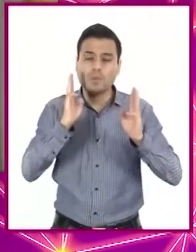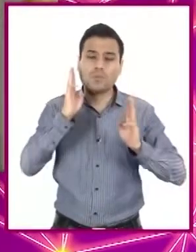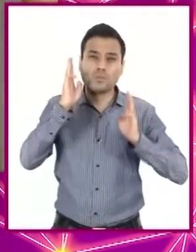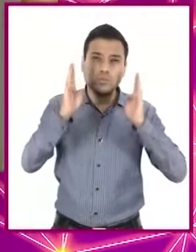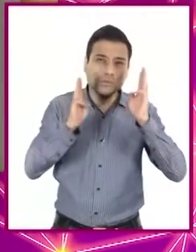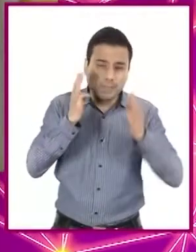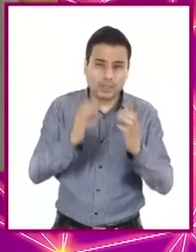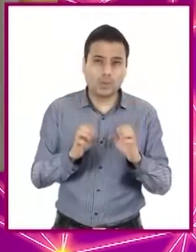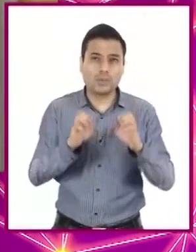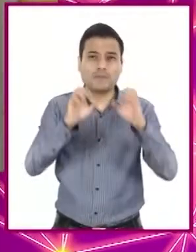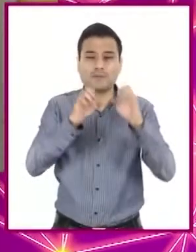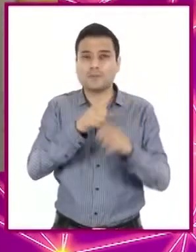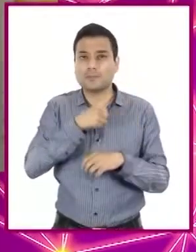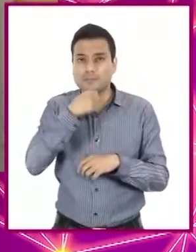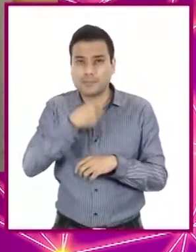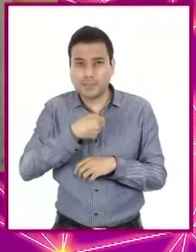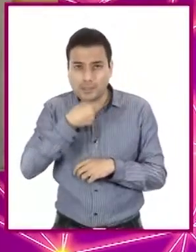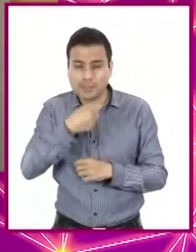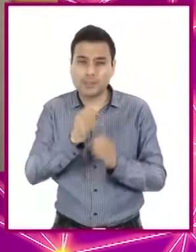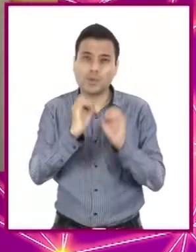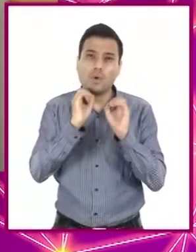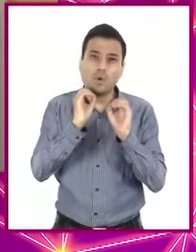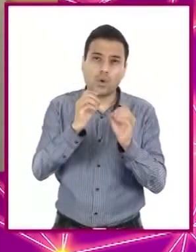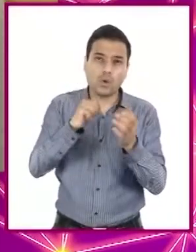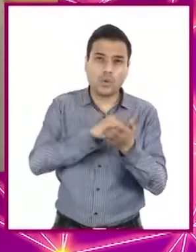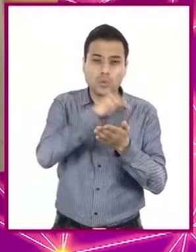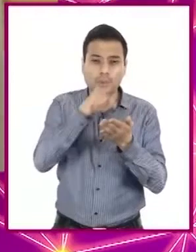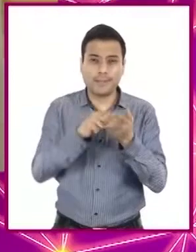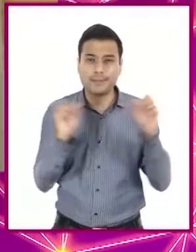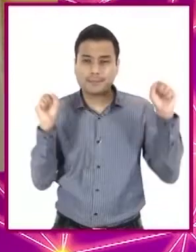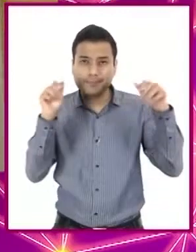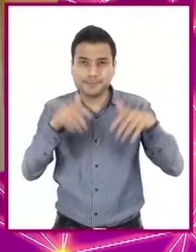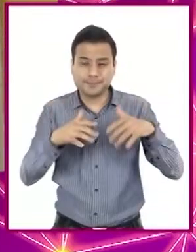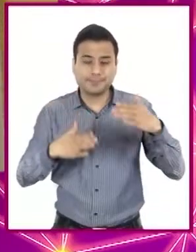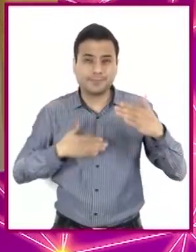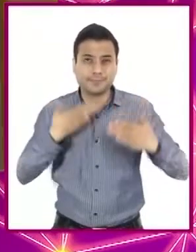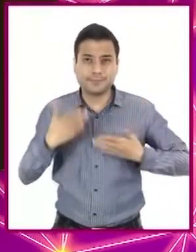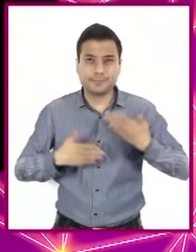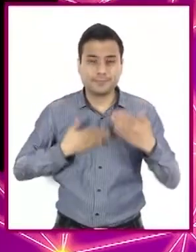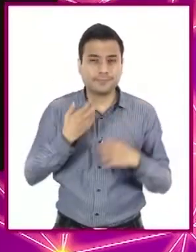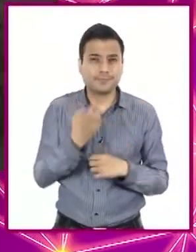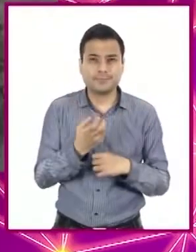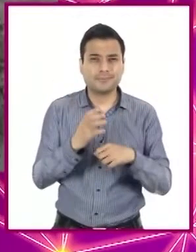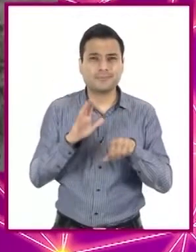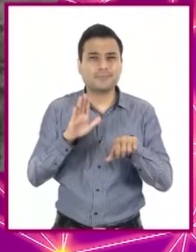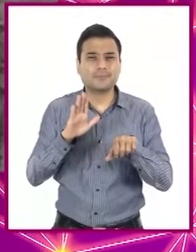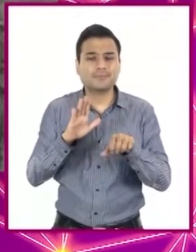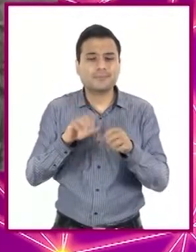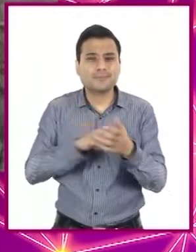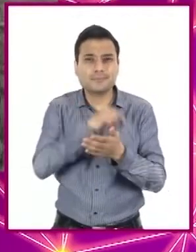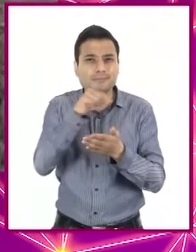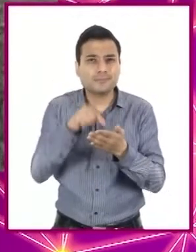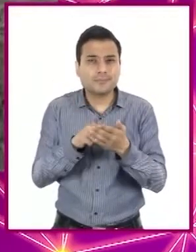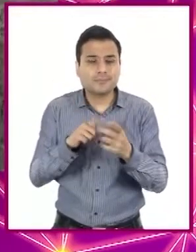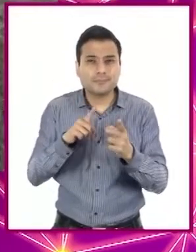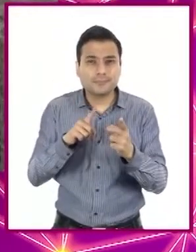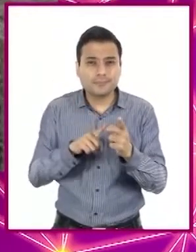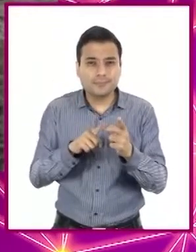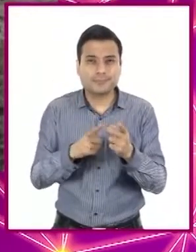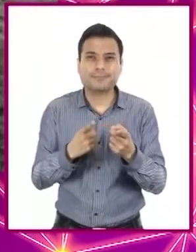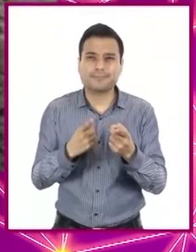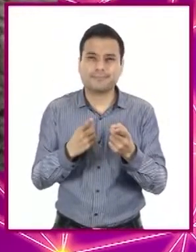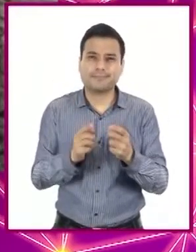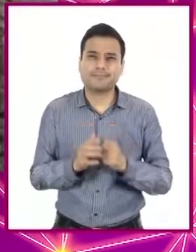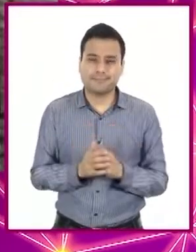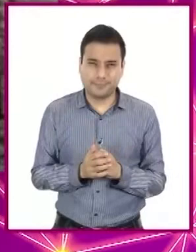construcciones antiguas o lugares destinados al esparcimiento social. Esto ocurre en mayor medida en lugares donde prevalecen climas